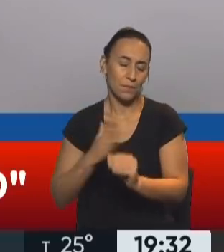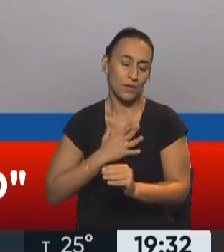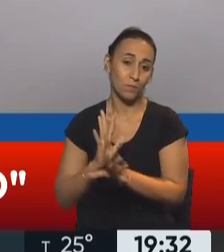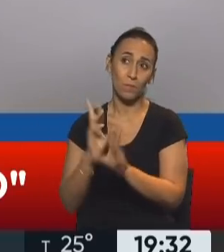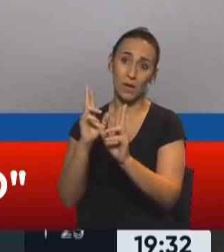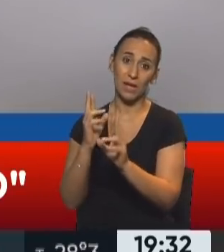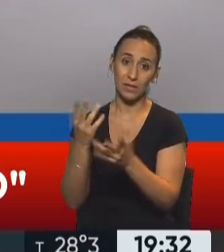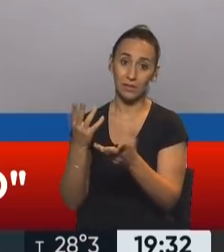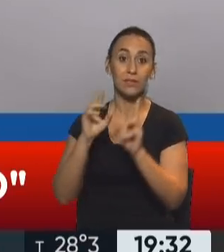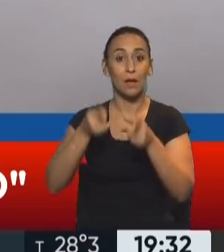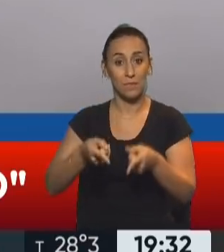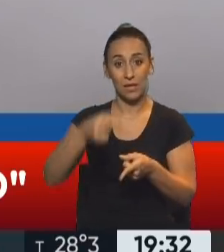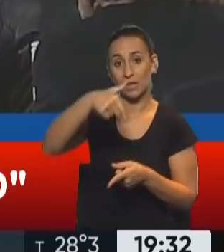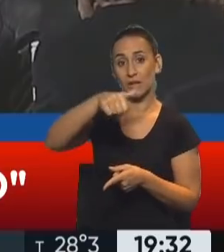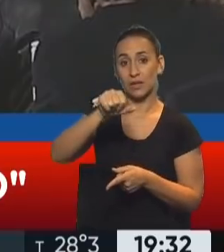Los Vaca Narvaja.